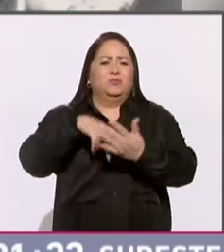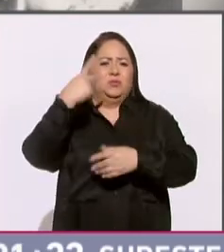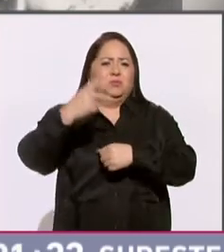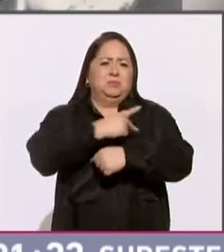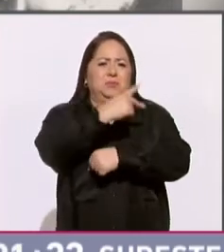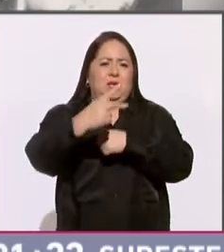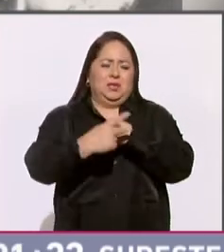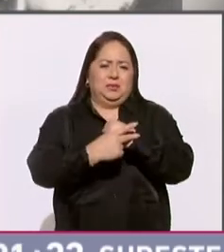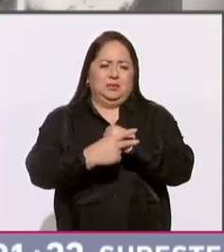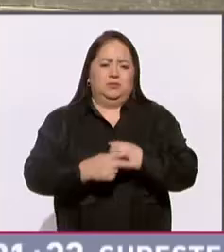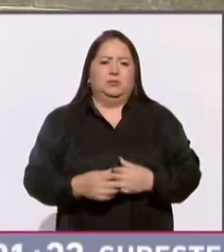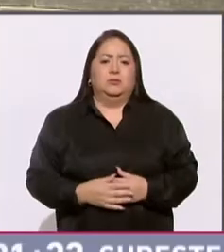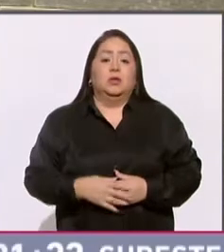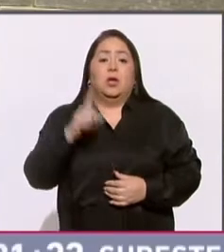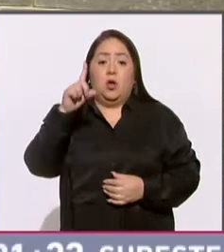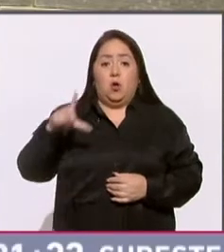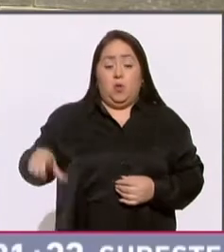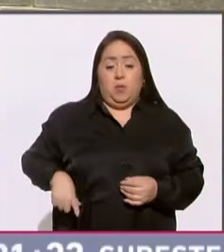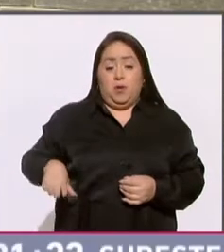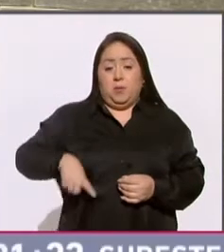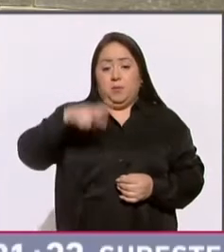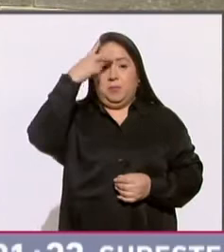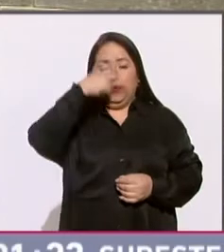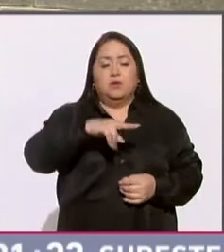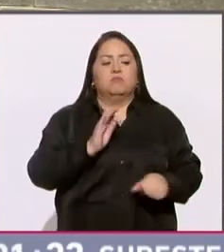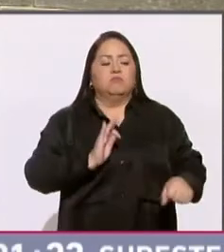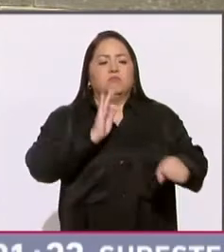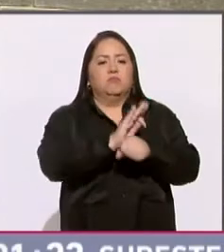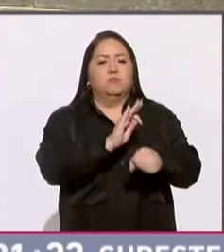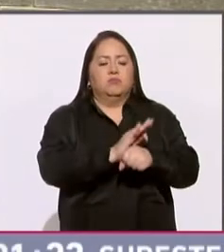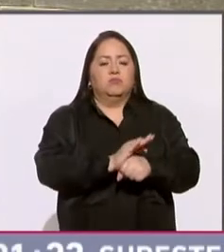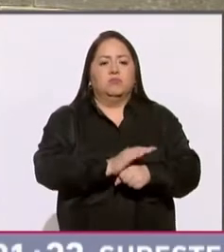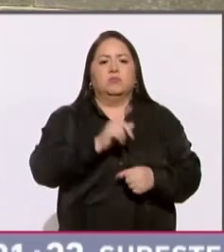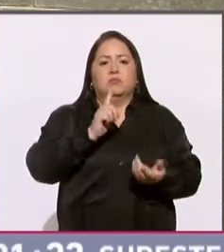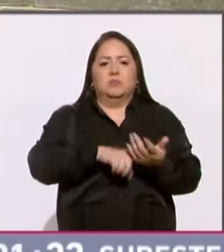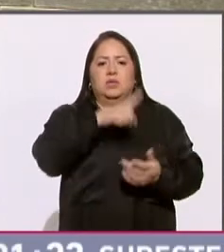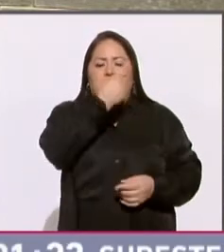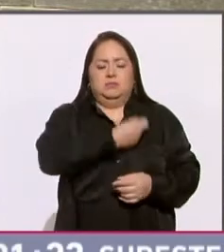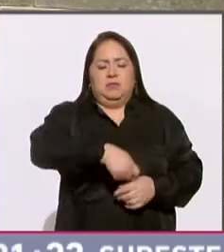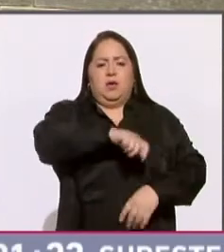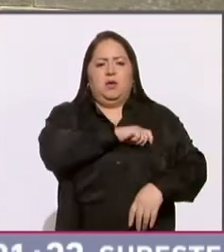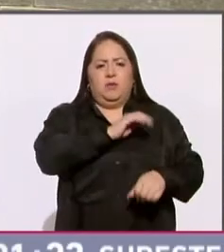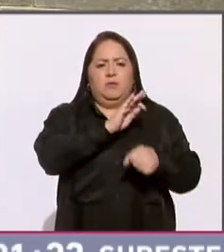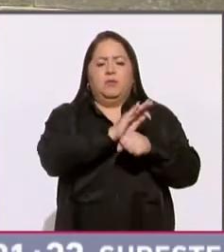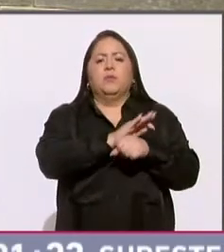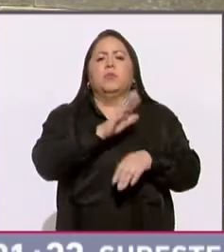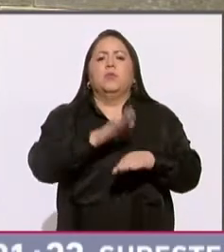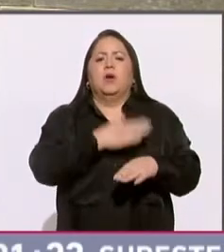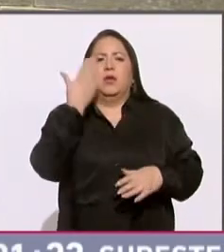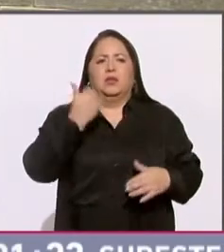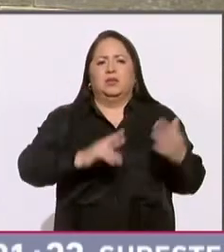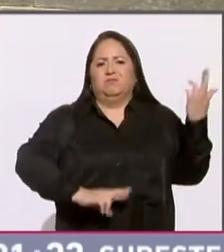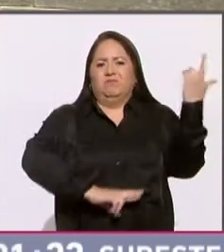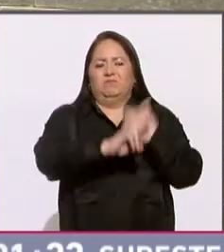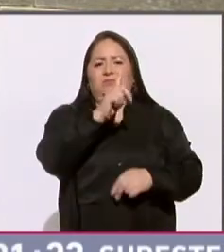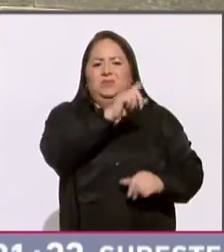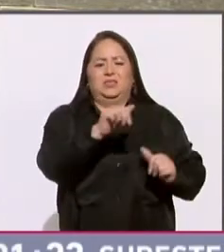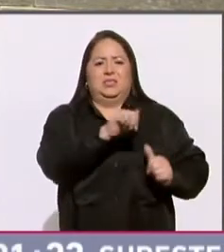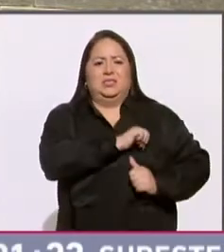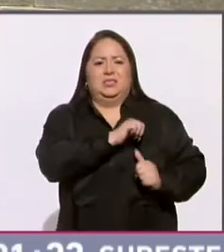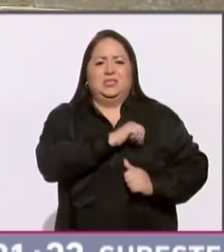países el gobierno mexicano respaldo al gobierno de la república española ante la rebelión de un sector del ejército